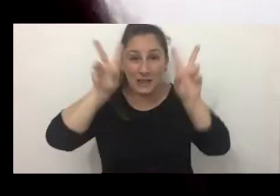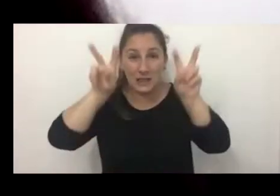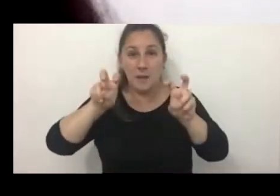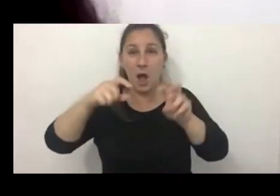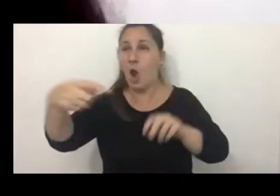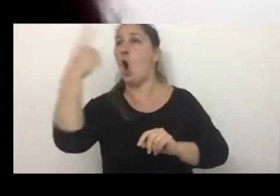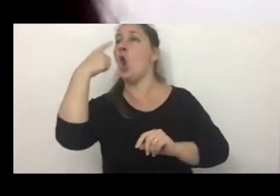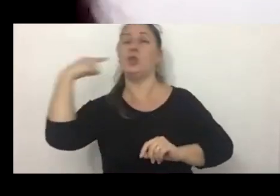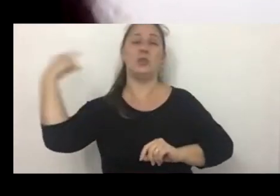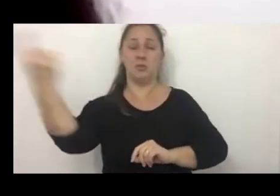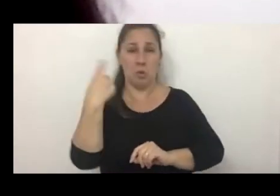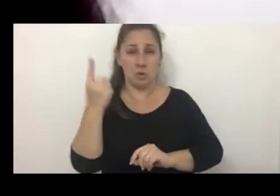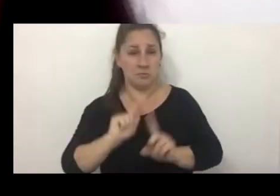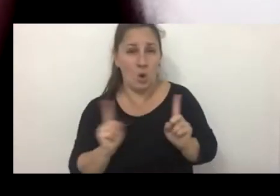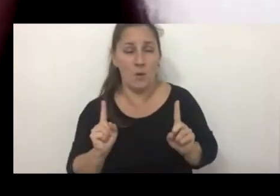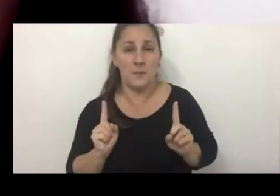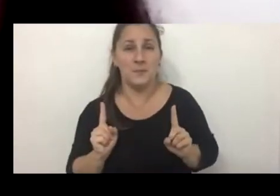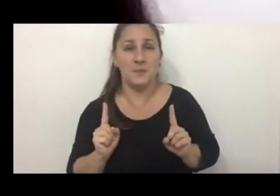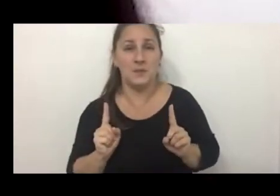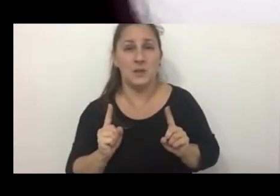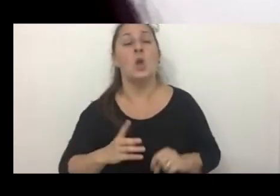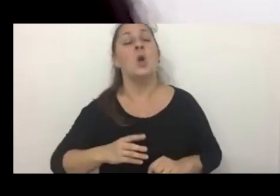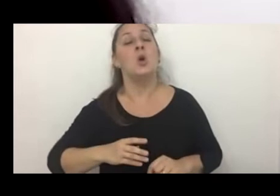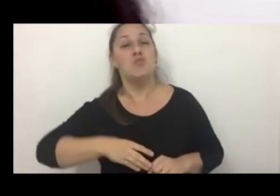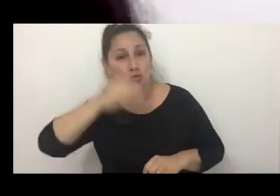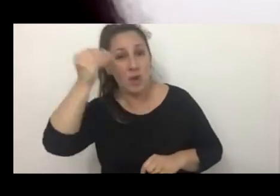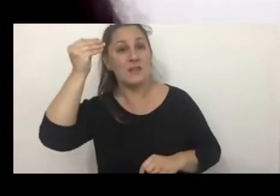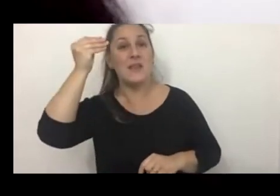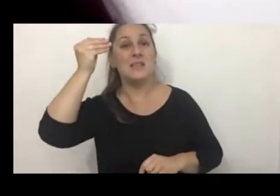como decía Virginia al principio, ¿qué significa esto?